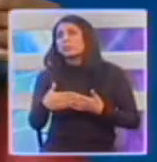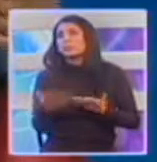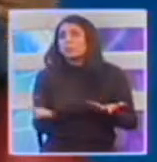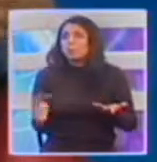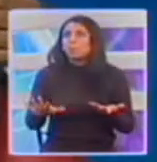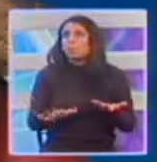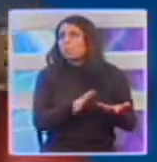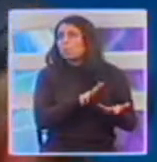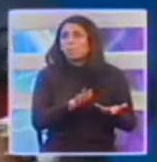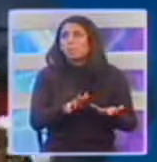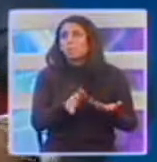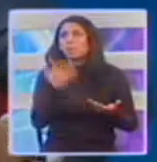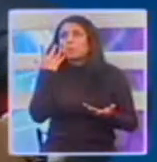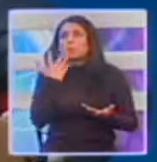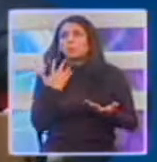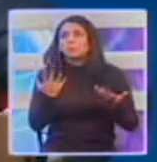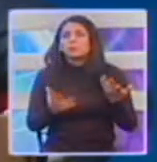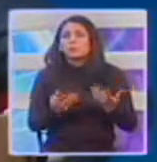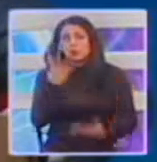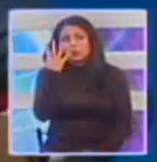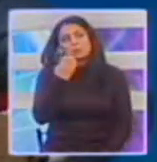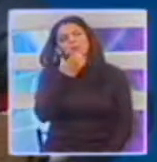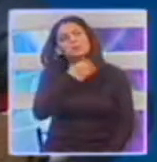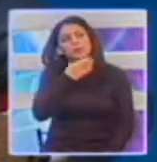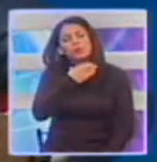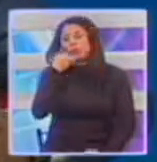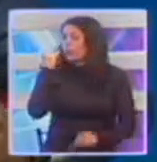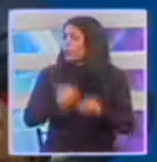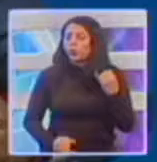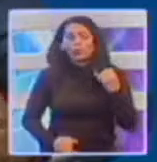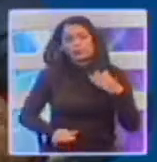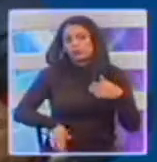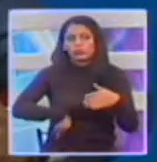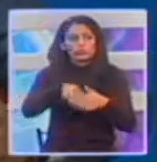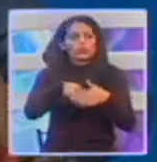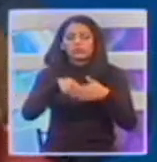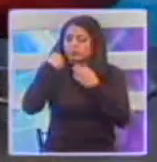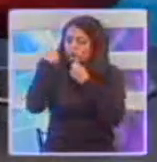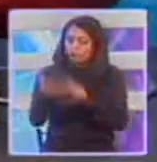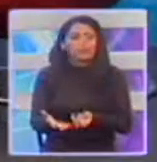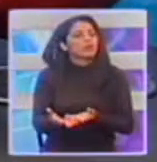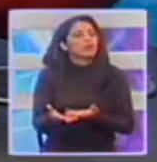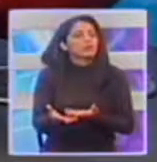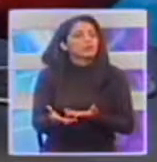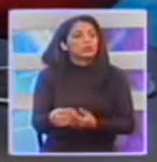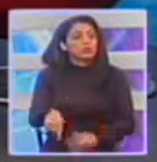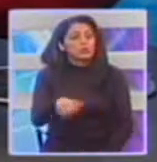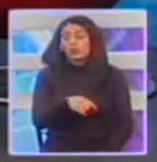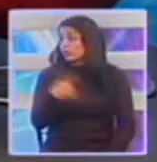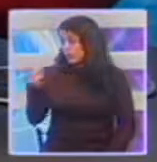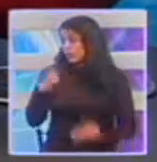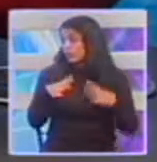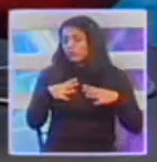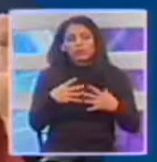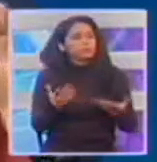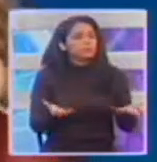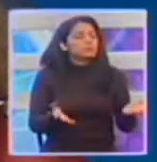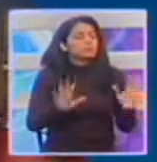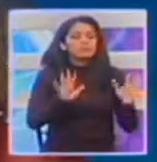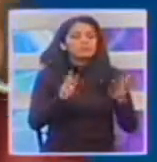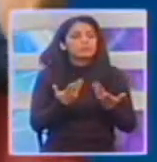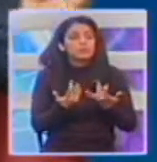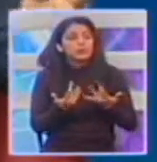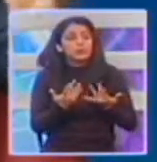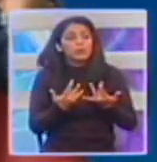entrega máxima un 14 de agosto del informe definitivo de la vacación a ustedes y pedimos o no el juicio